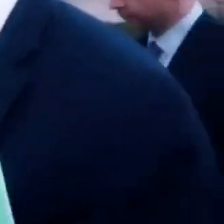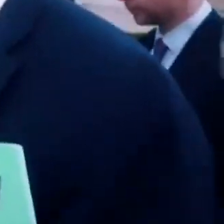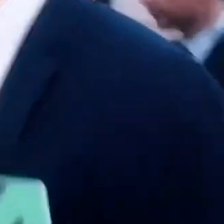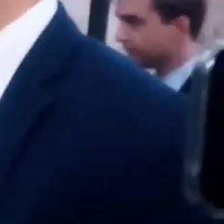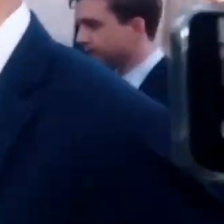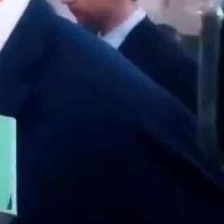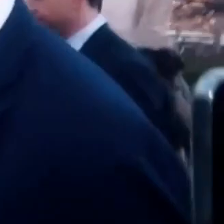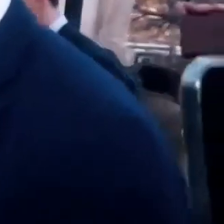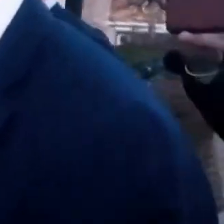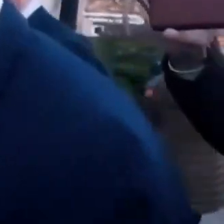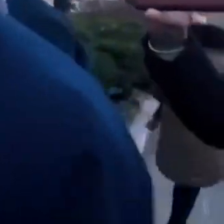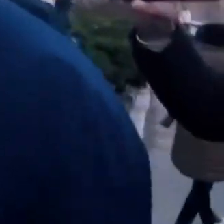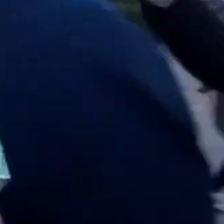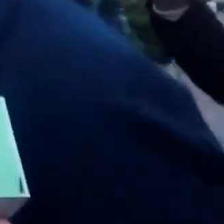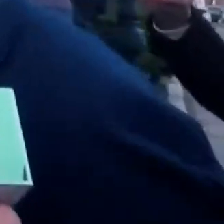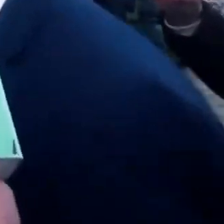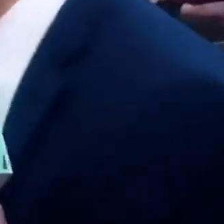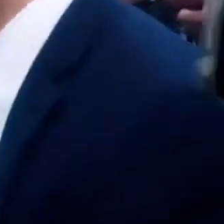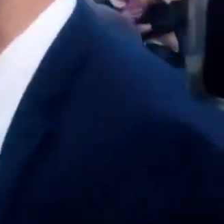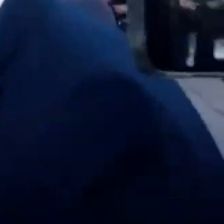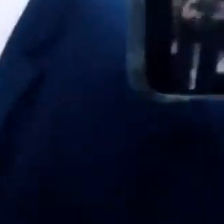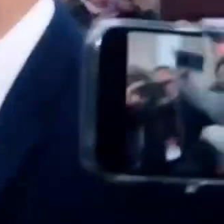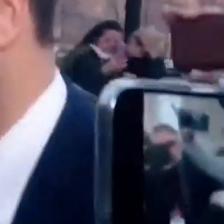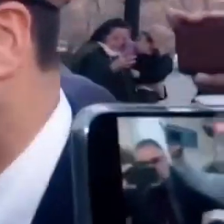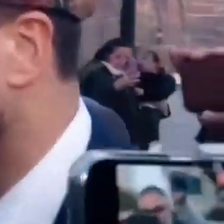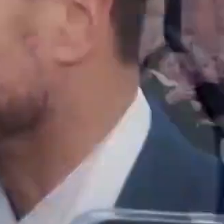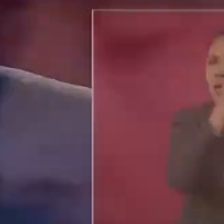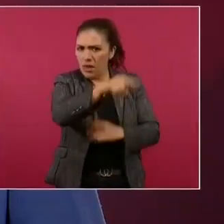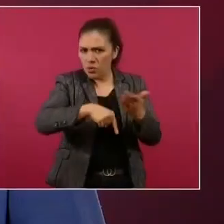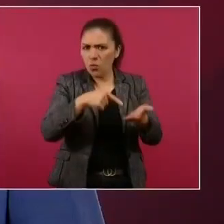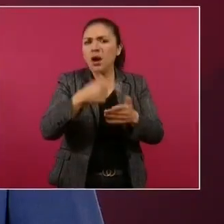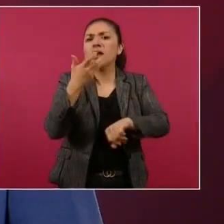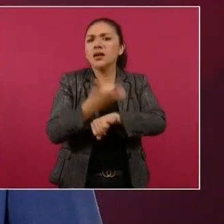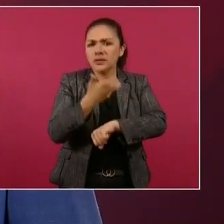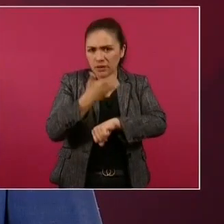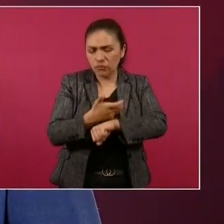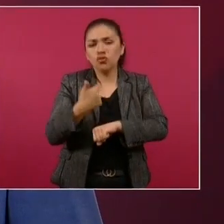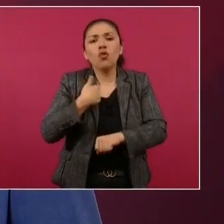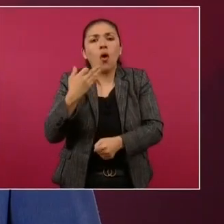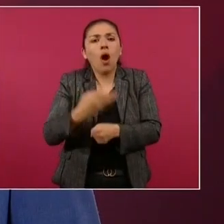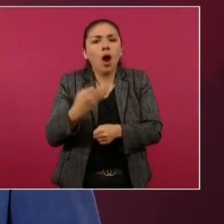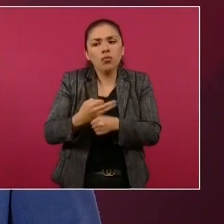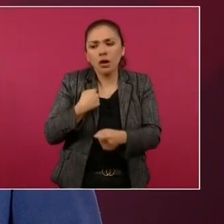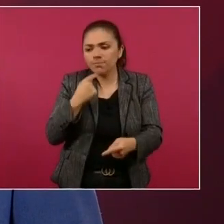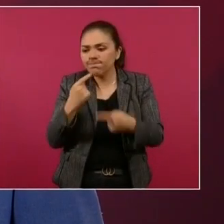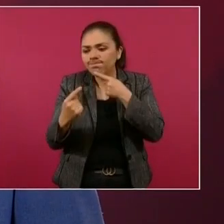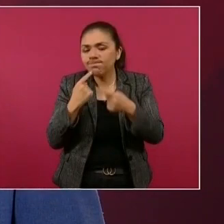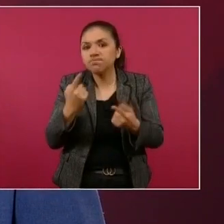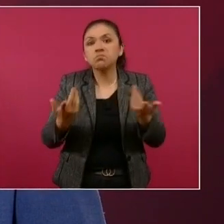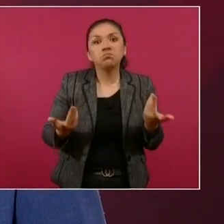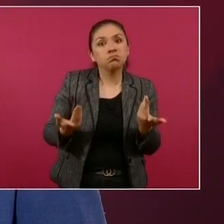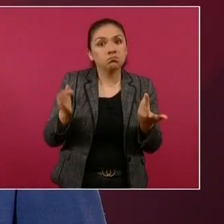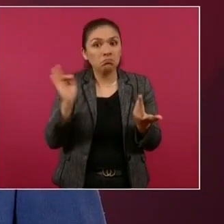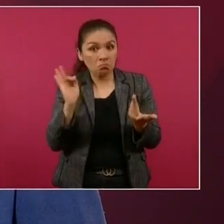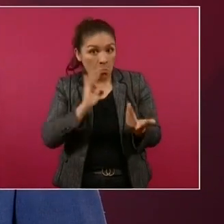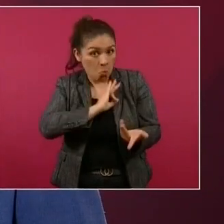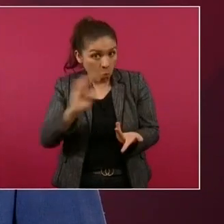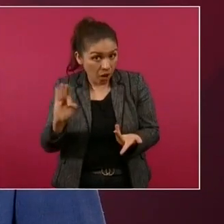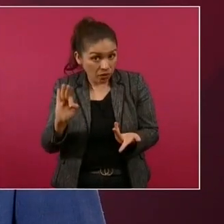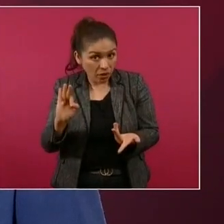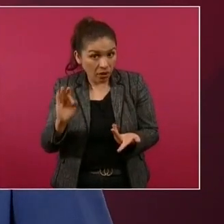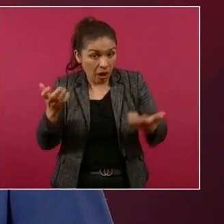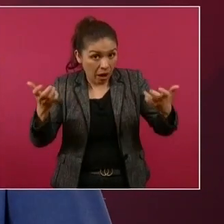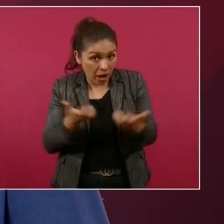allá en Estados Unidos también tiene su grado de Show estoy viendo si es posible